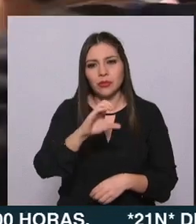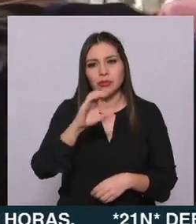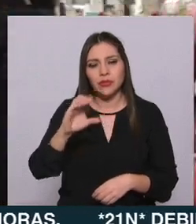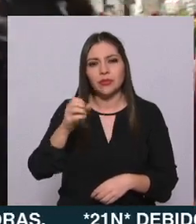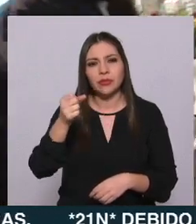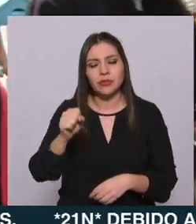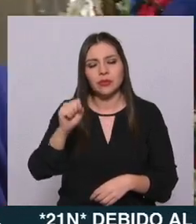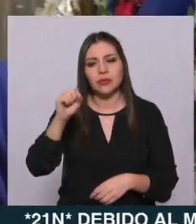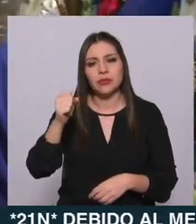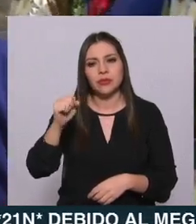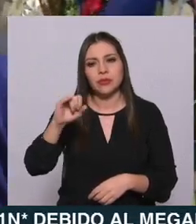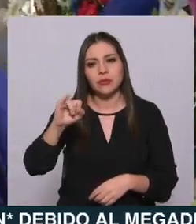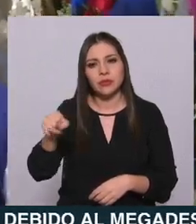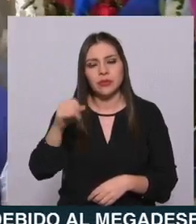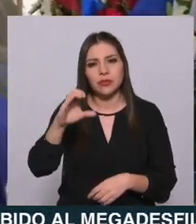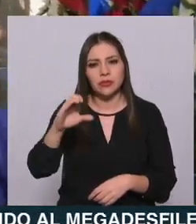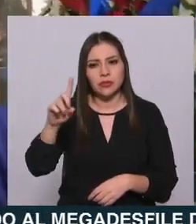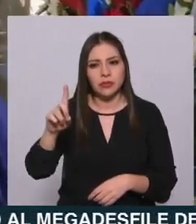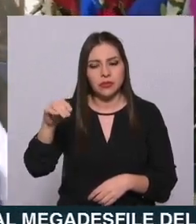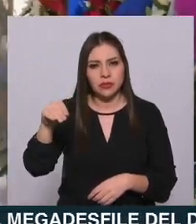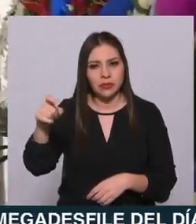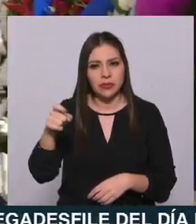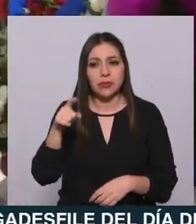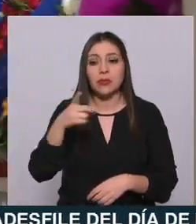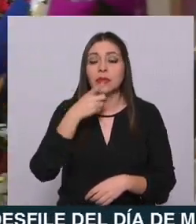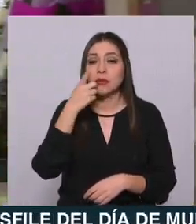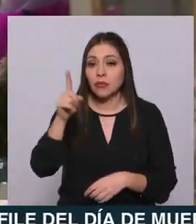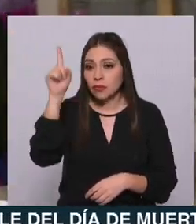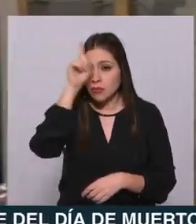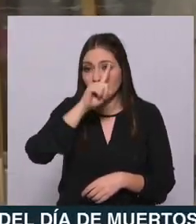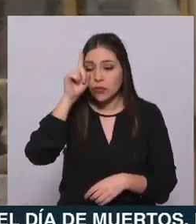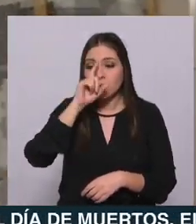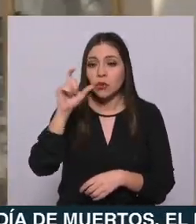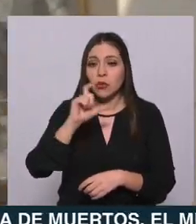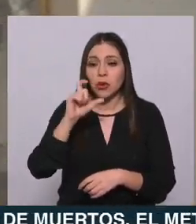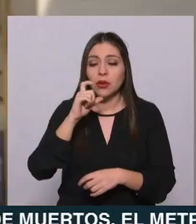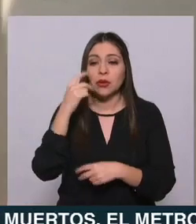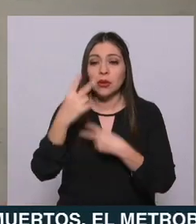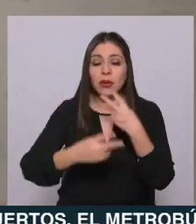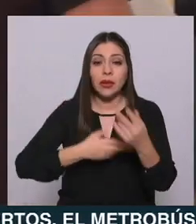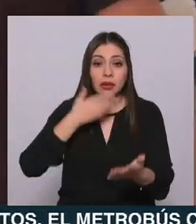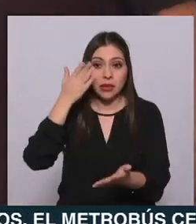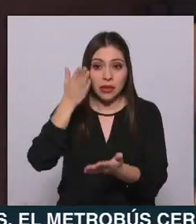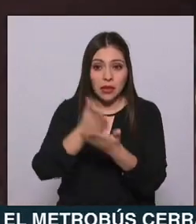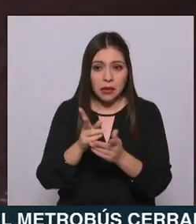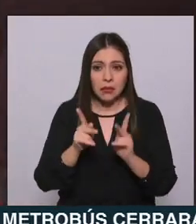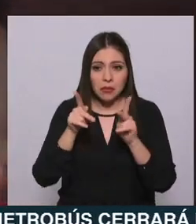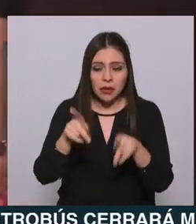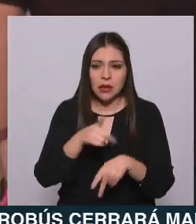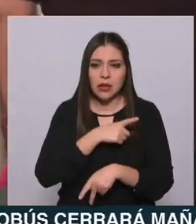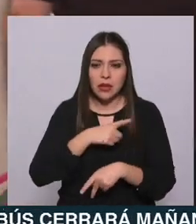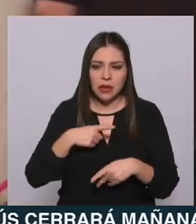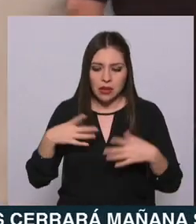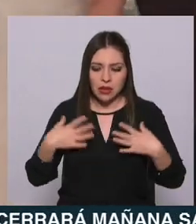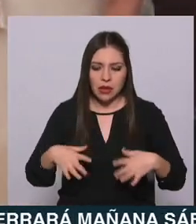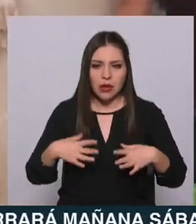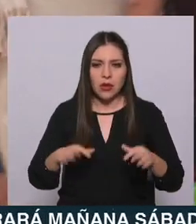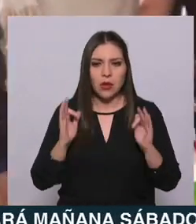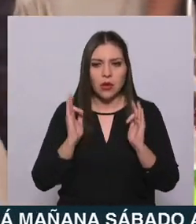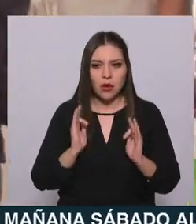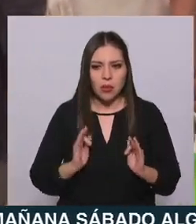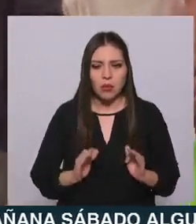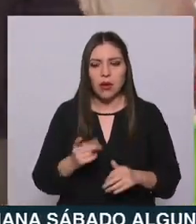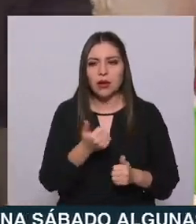a la ciudadanía, en caso de visitar un panteón, hidratarse bien y llevar ropa cómoda. Si usted es acompañado de